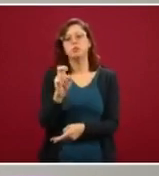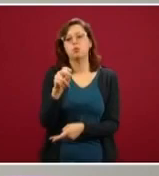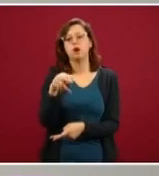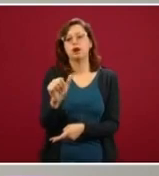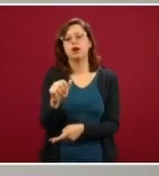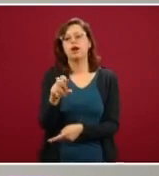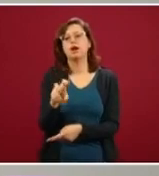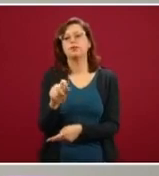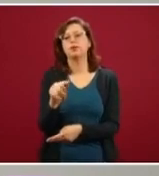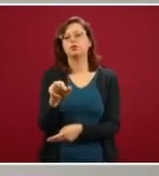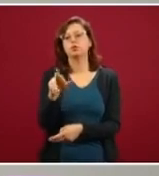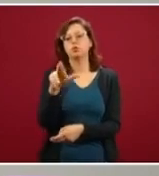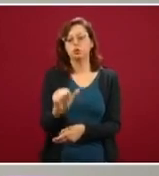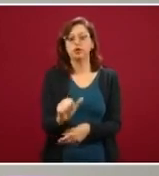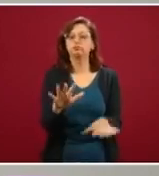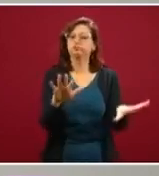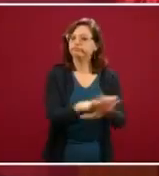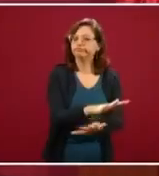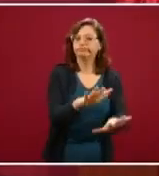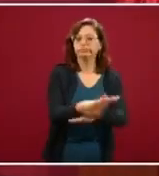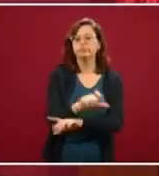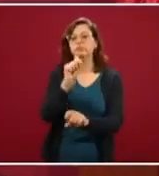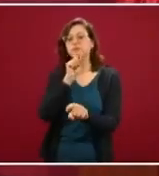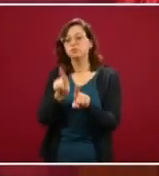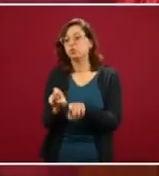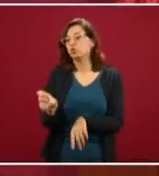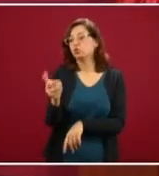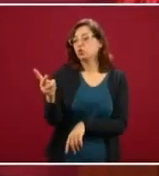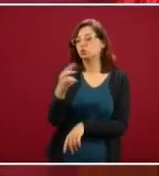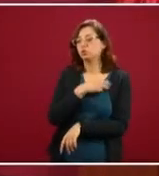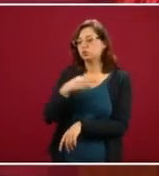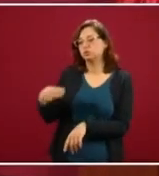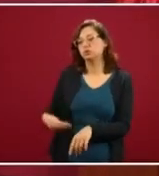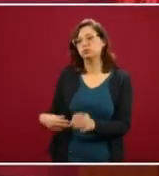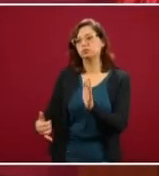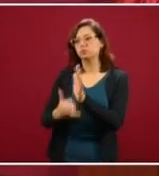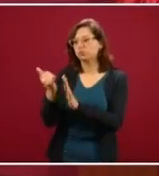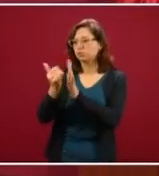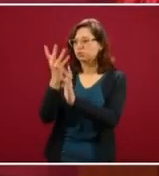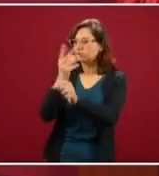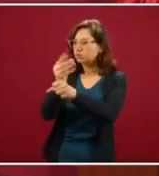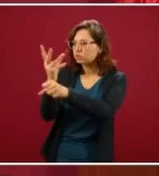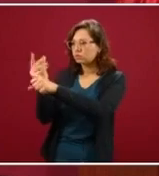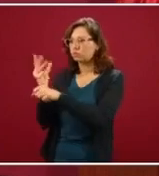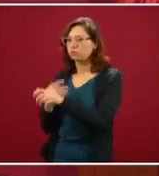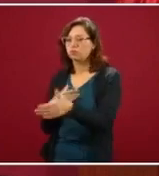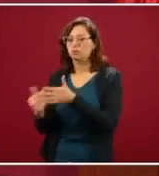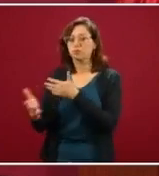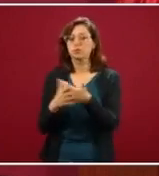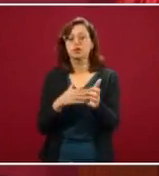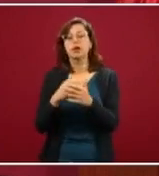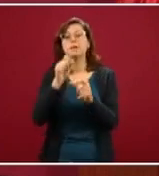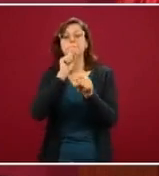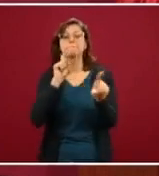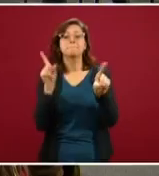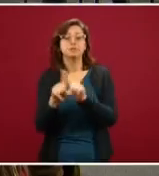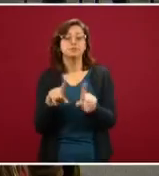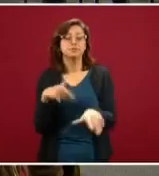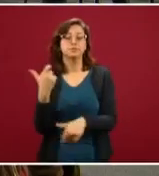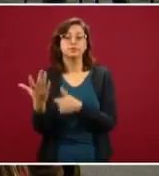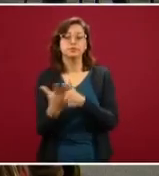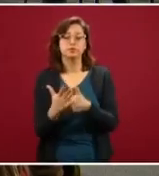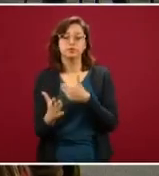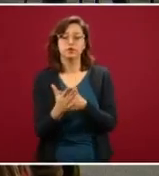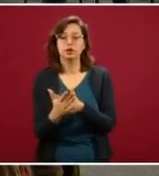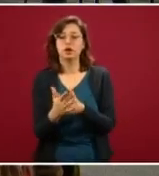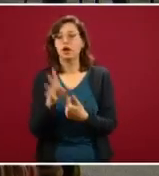San Quintín y el de Guajuapan de León. Y en próximos meses estamos trabajando